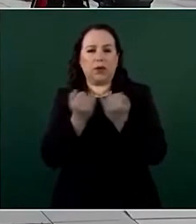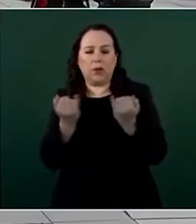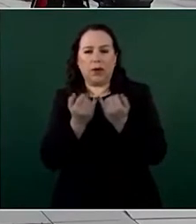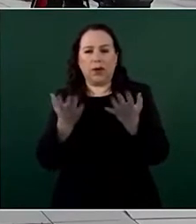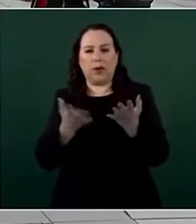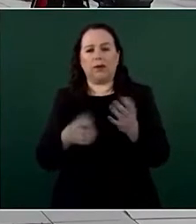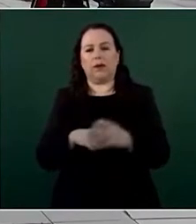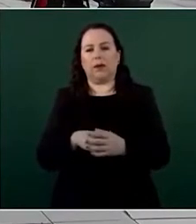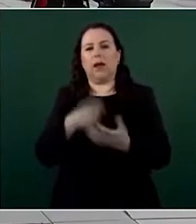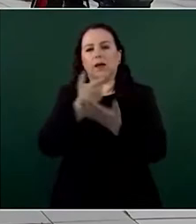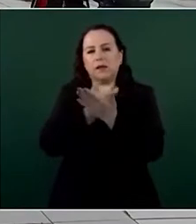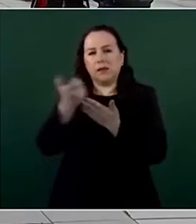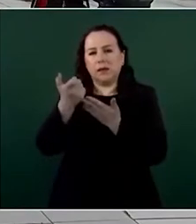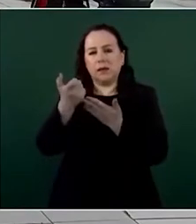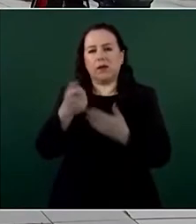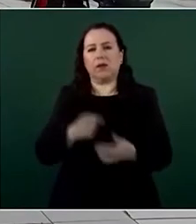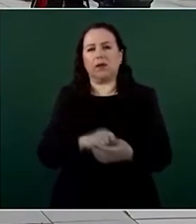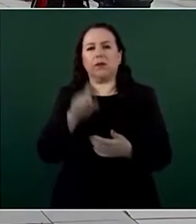el salario es de